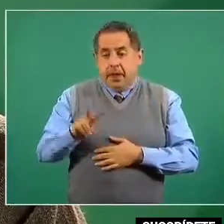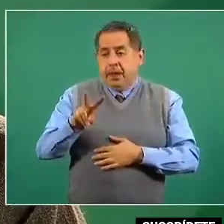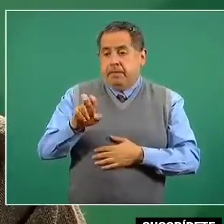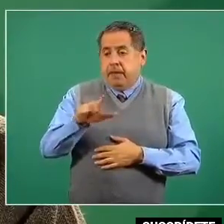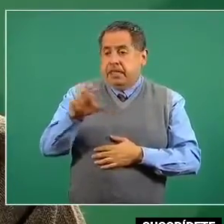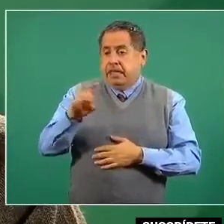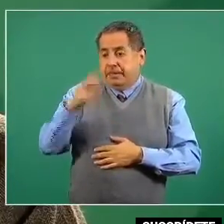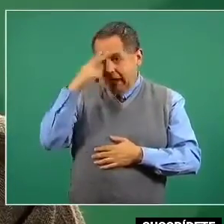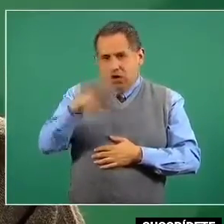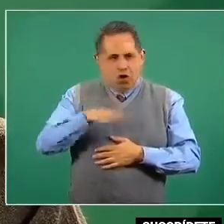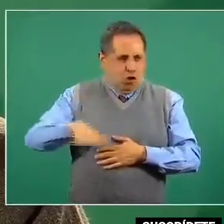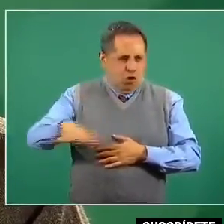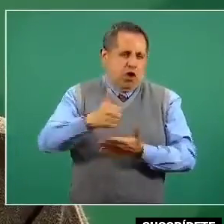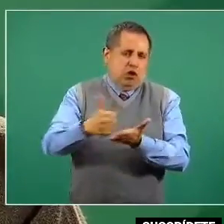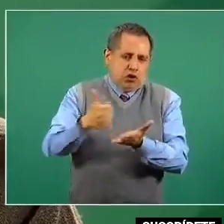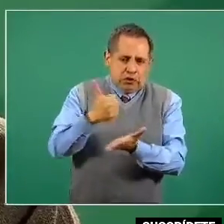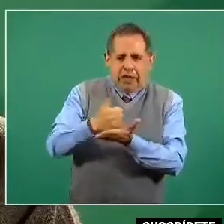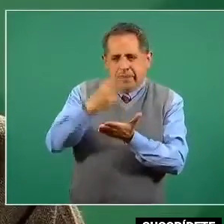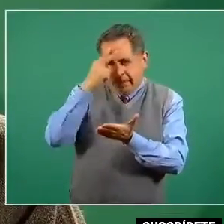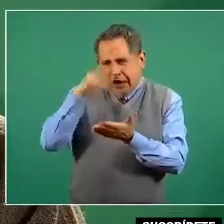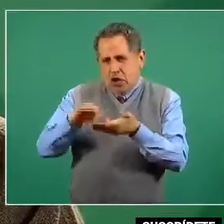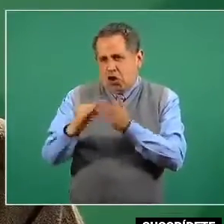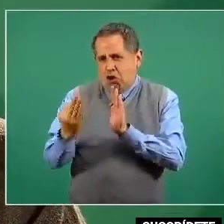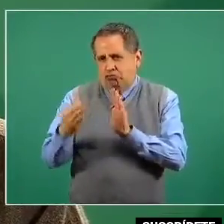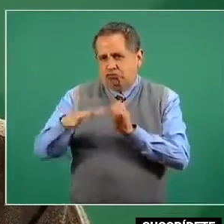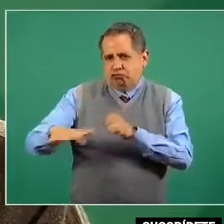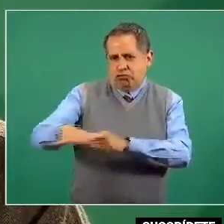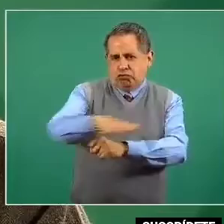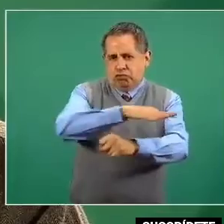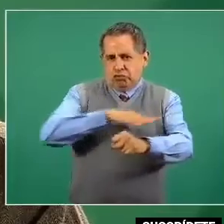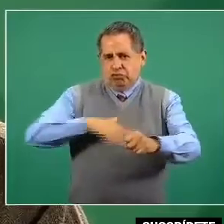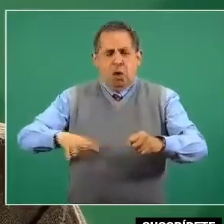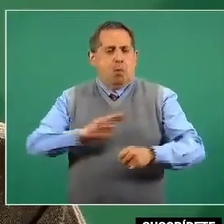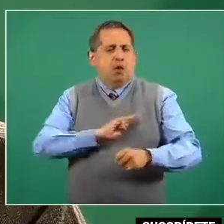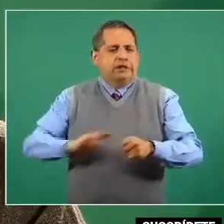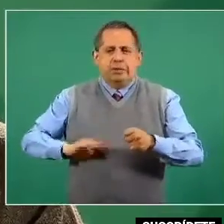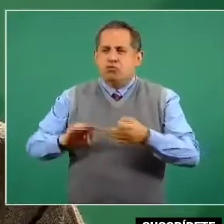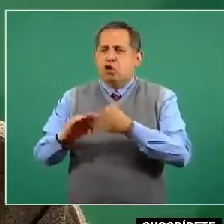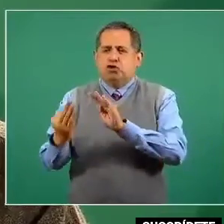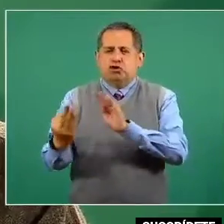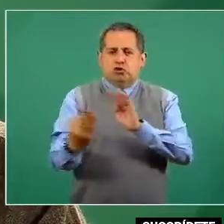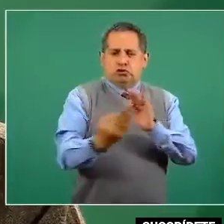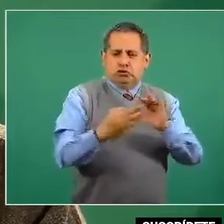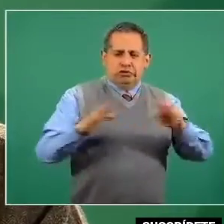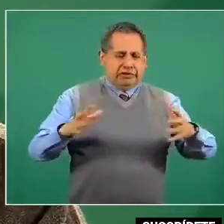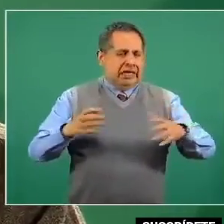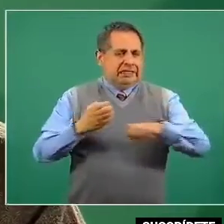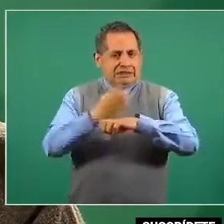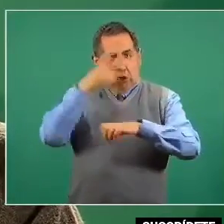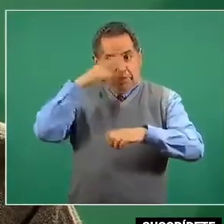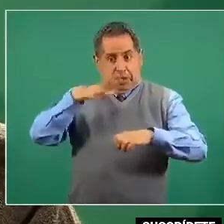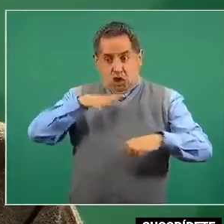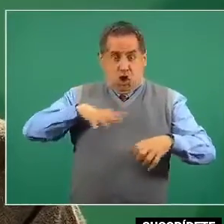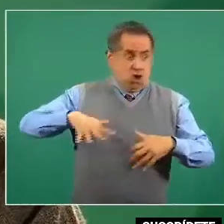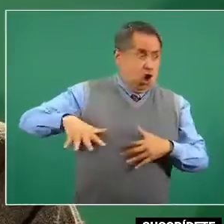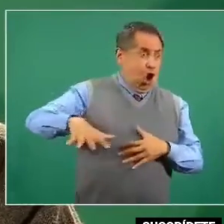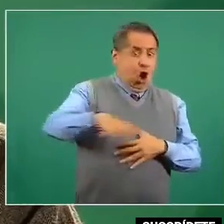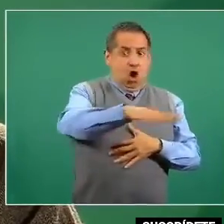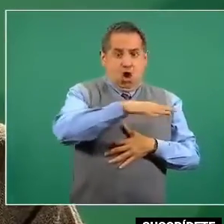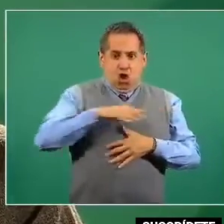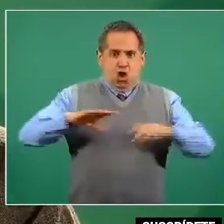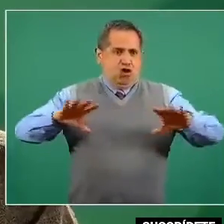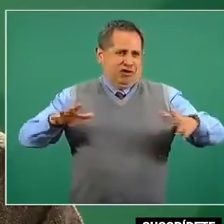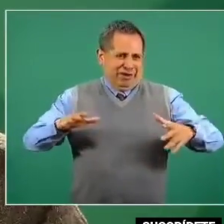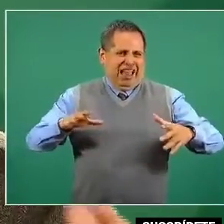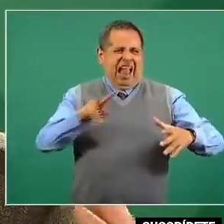México, precisamente la Ciudad de México y los municipios de la zona conurbada en el Estado de México, que son parte del Valle de